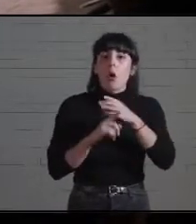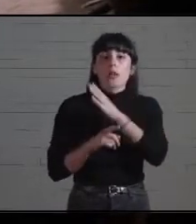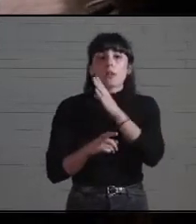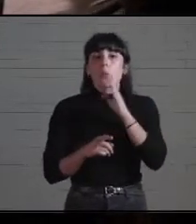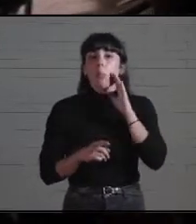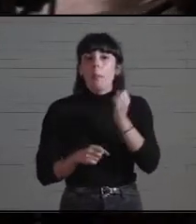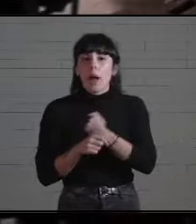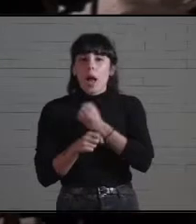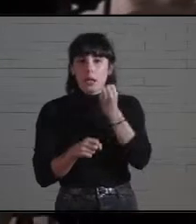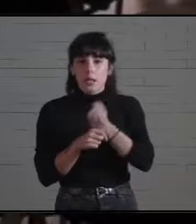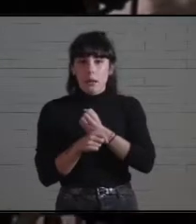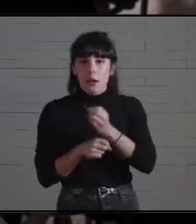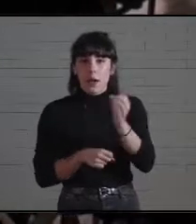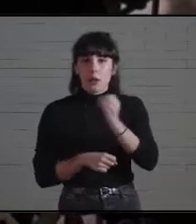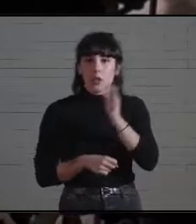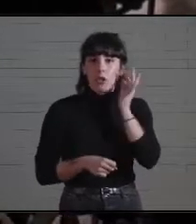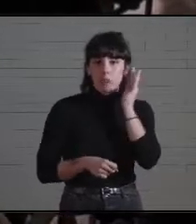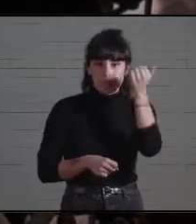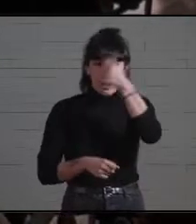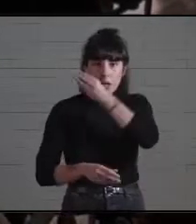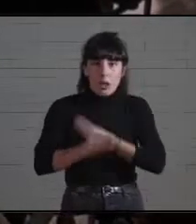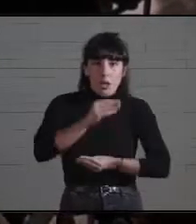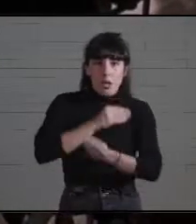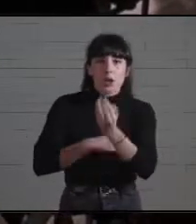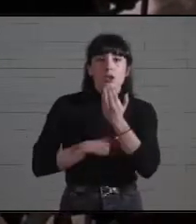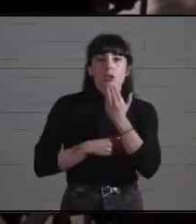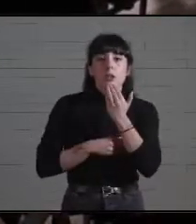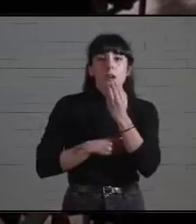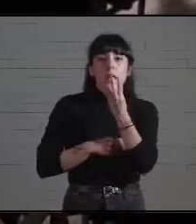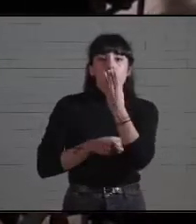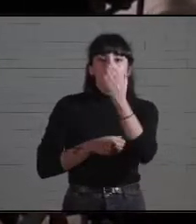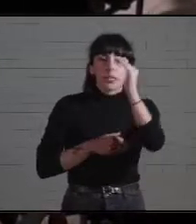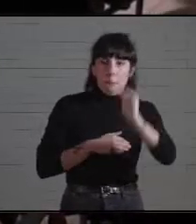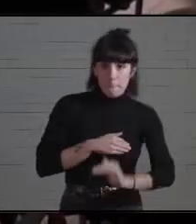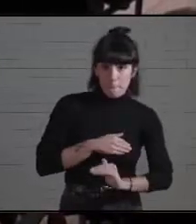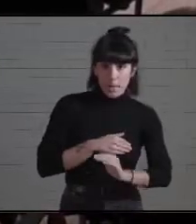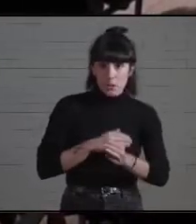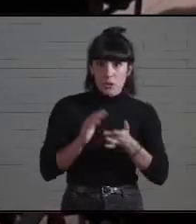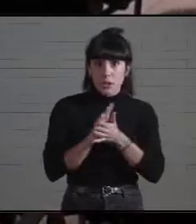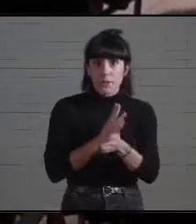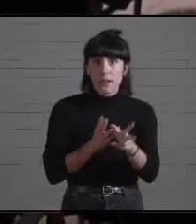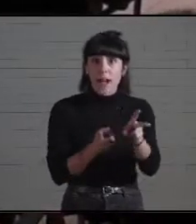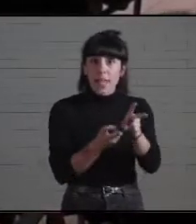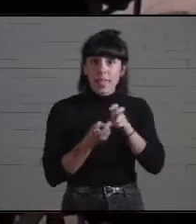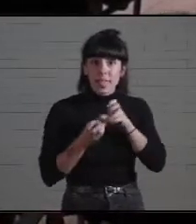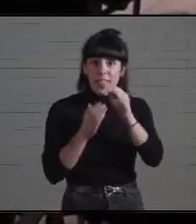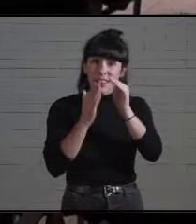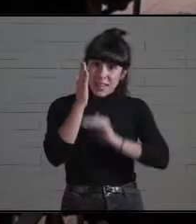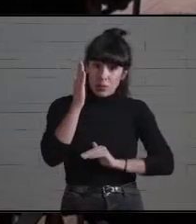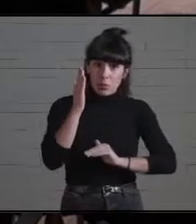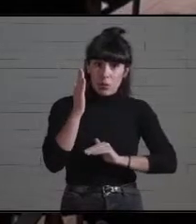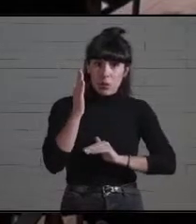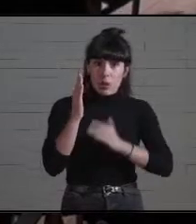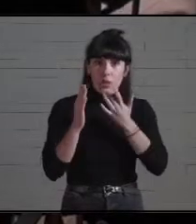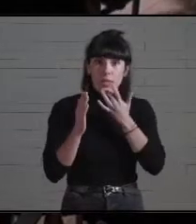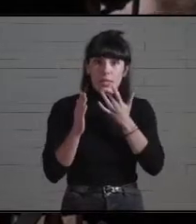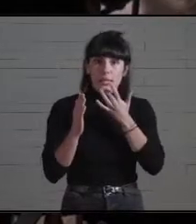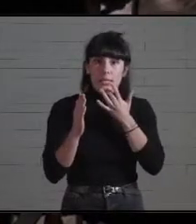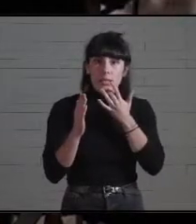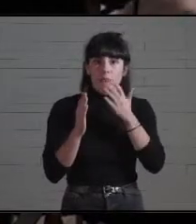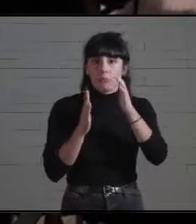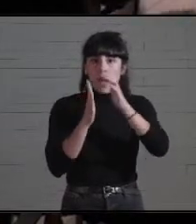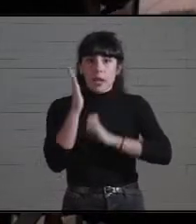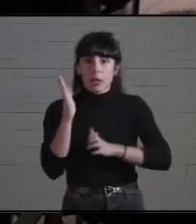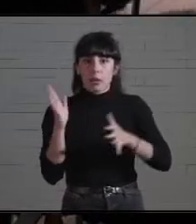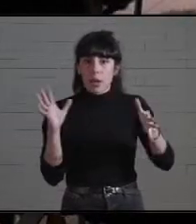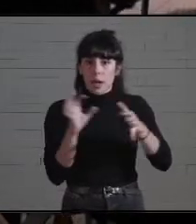con hijos, hijas menores de 3 años, todas estas deducciones, sin tener en cuenta las reducciones